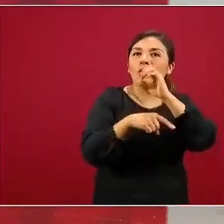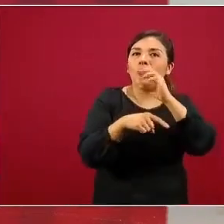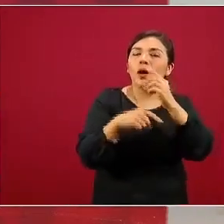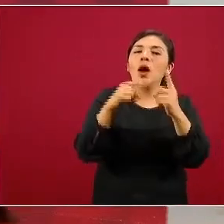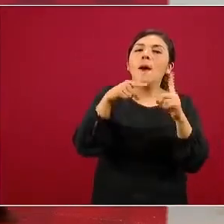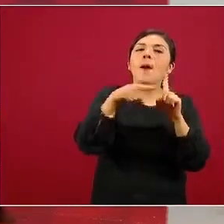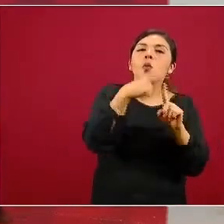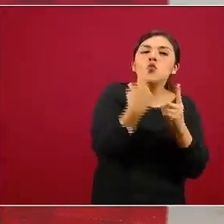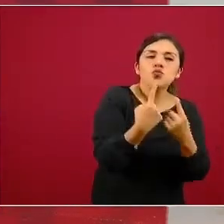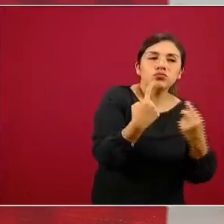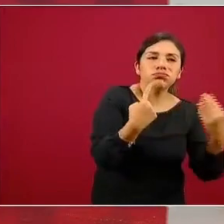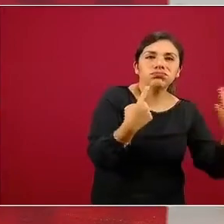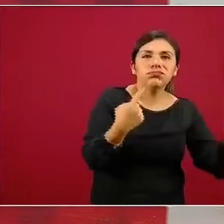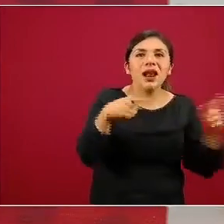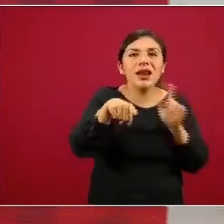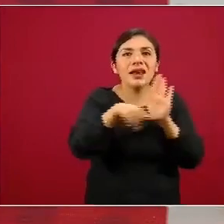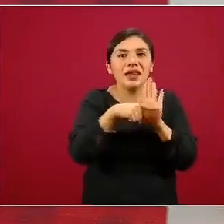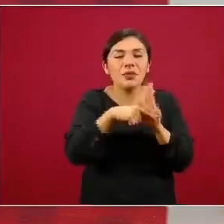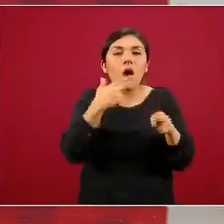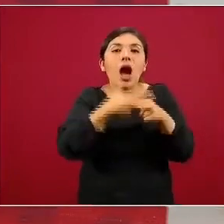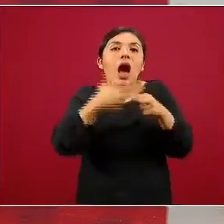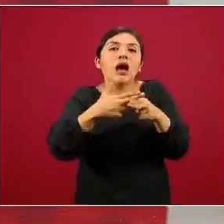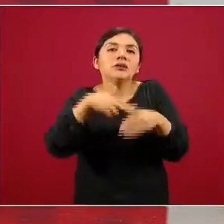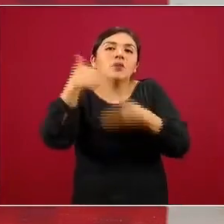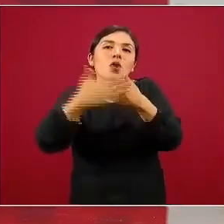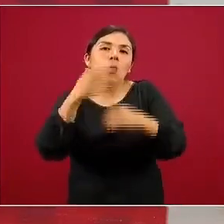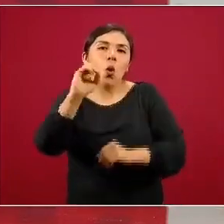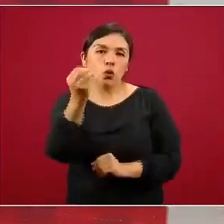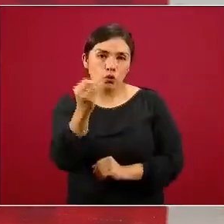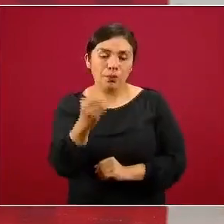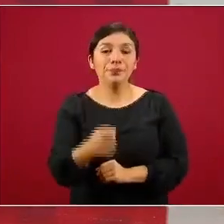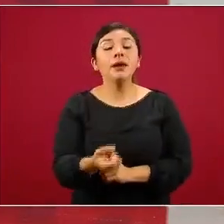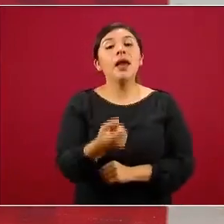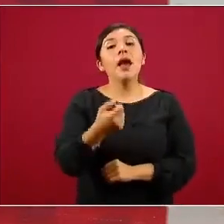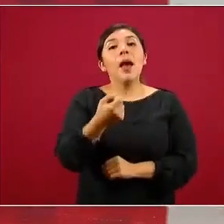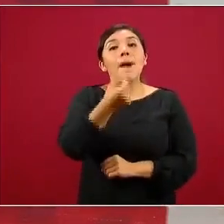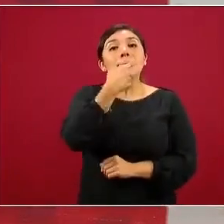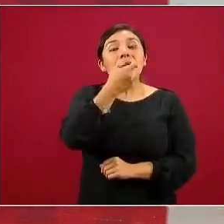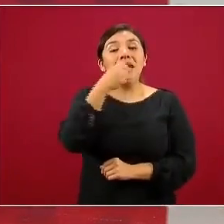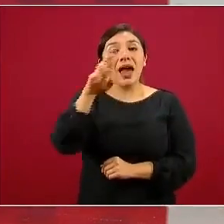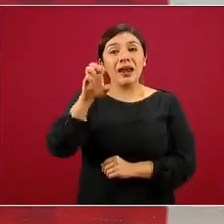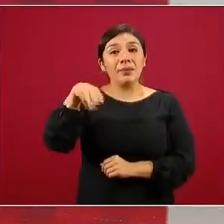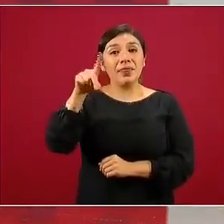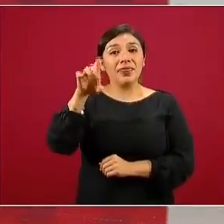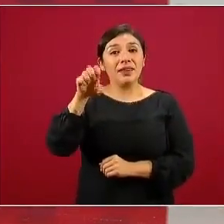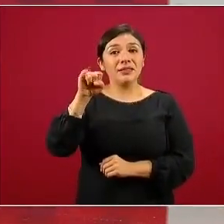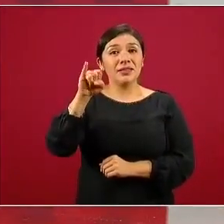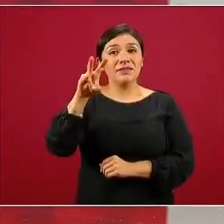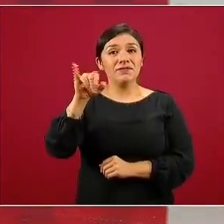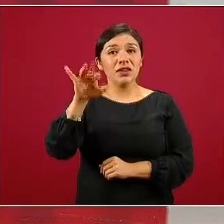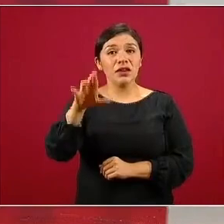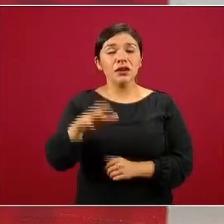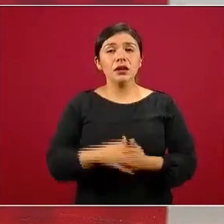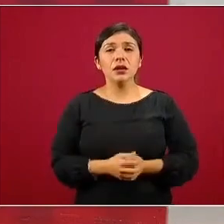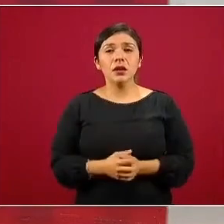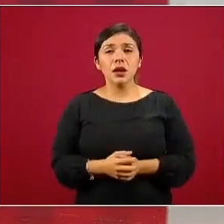a reducirse y hasta llegar a octubre. Remdesivir. Ayer salió una noticia.